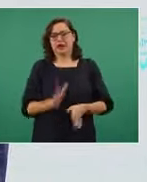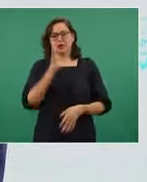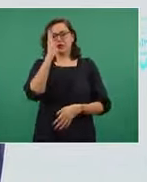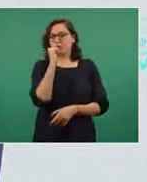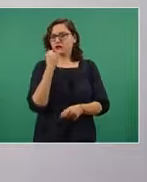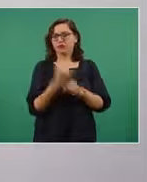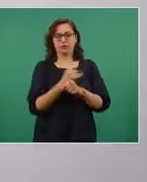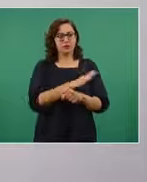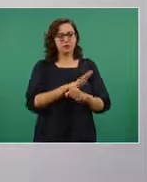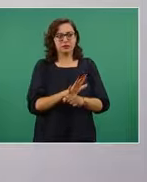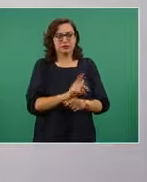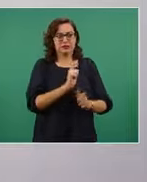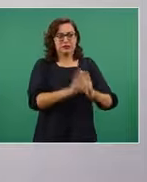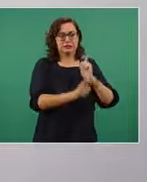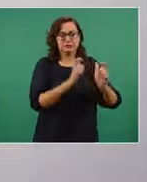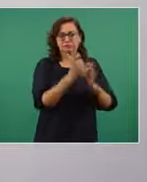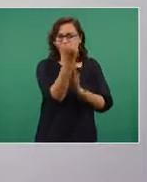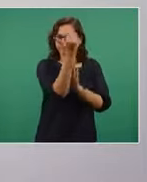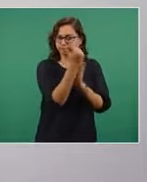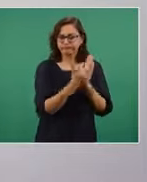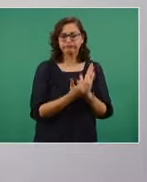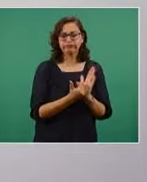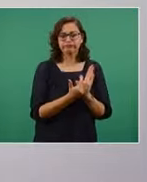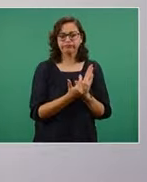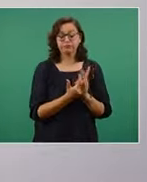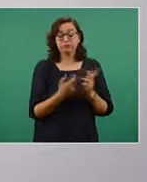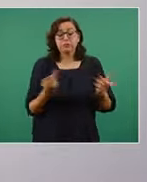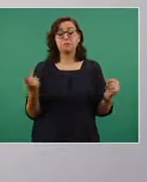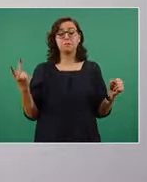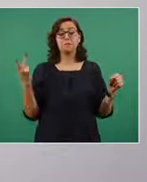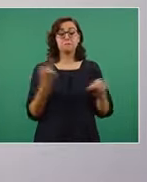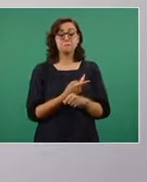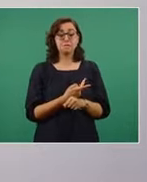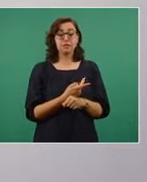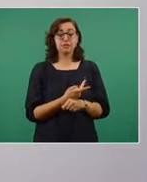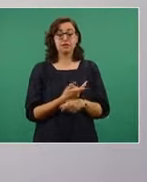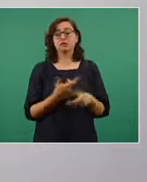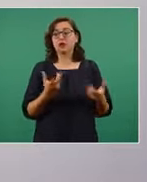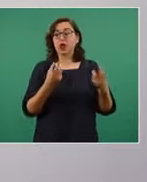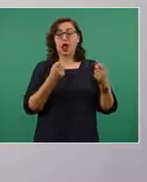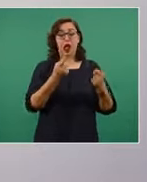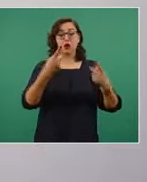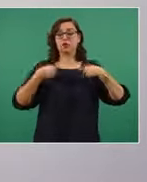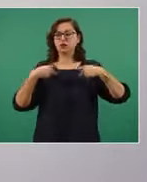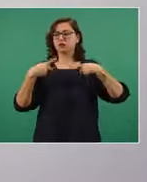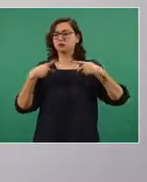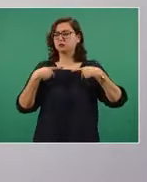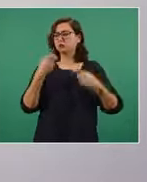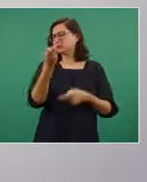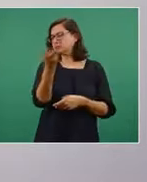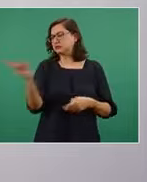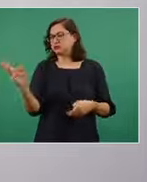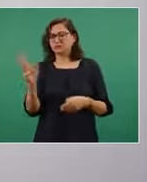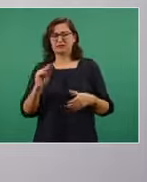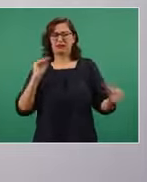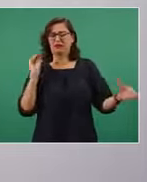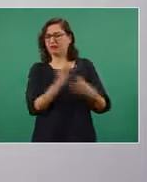Conozco caso de que como ya no los leen, los dueños de los